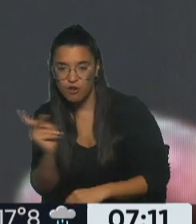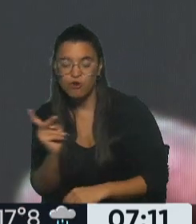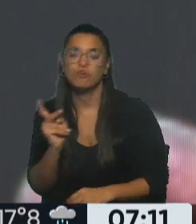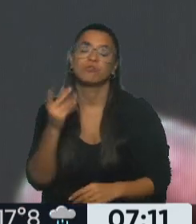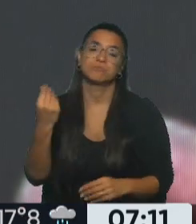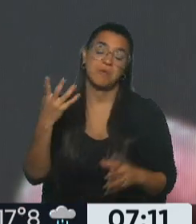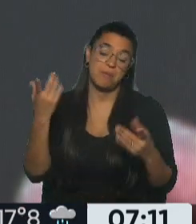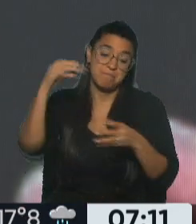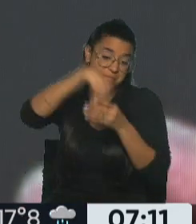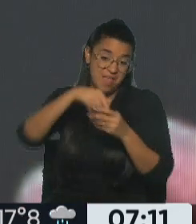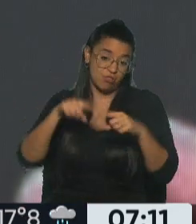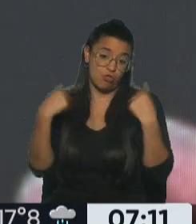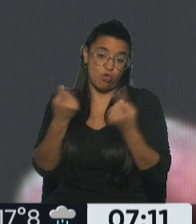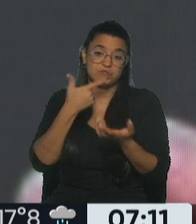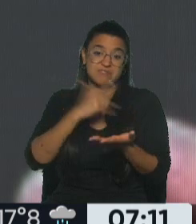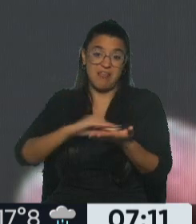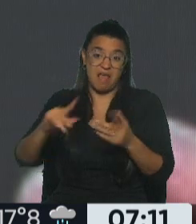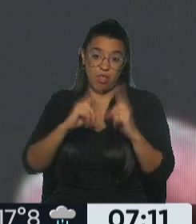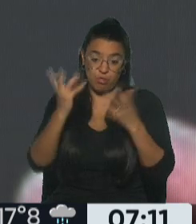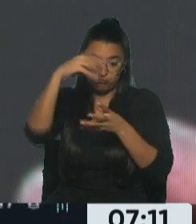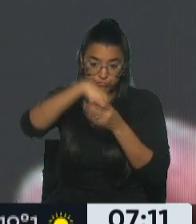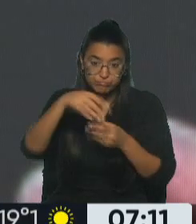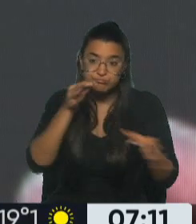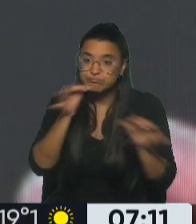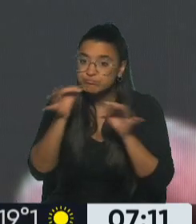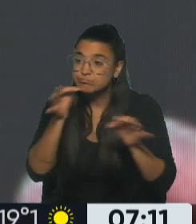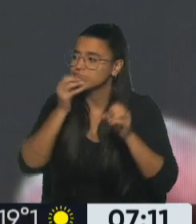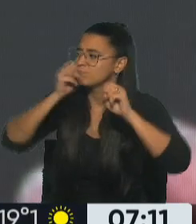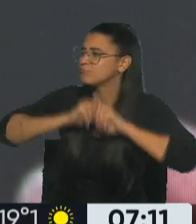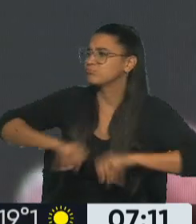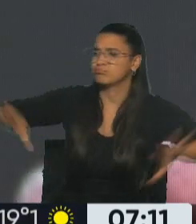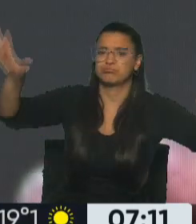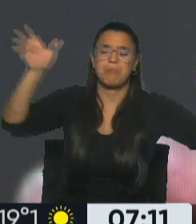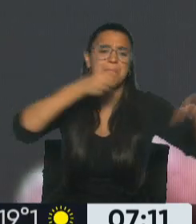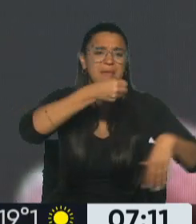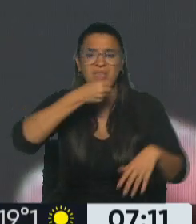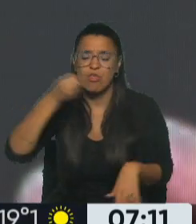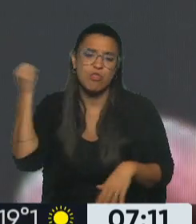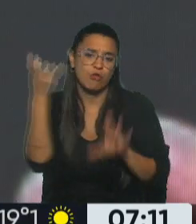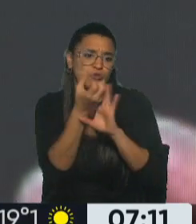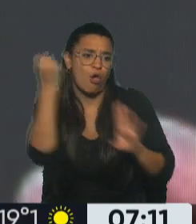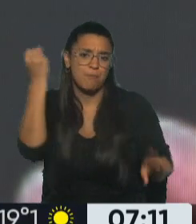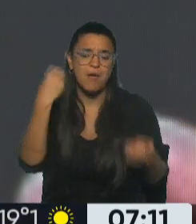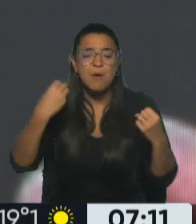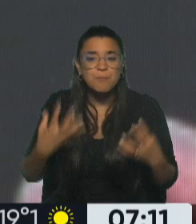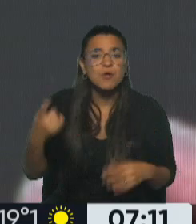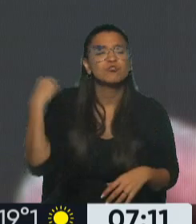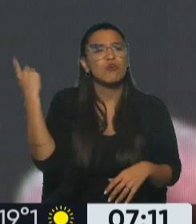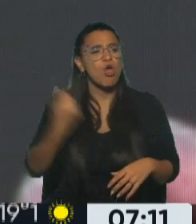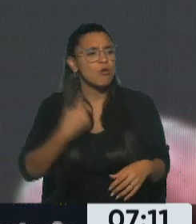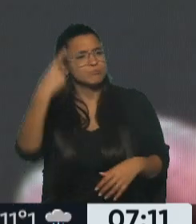el recinto del senado que trascendió todos los medios internacionales fue retomado porque todo se